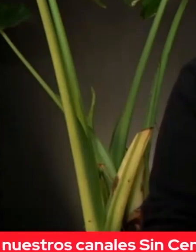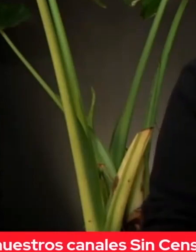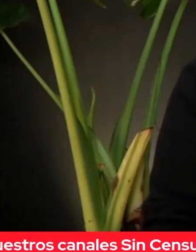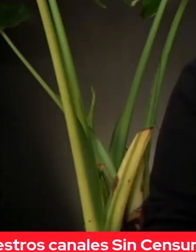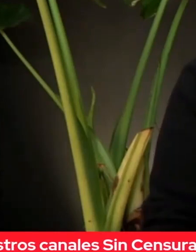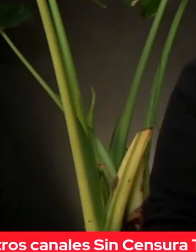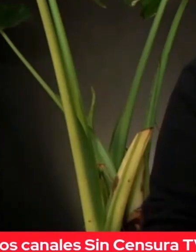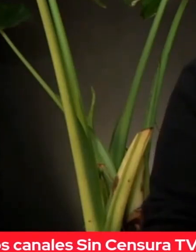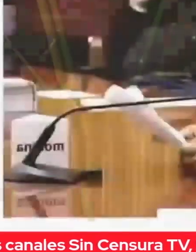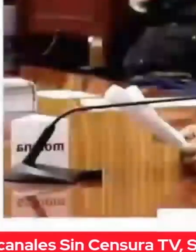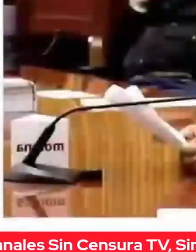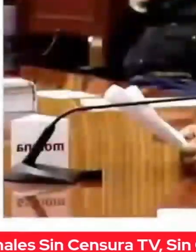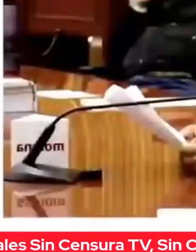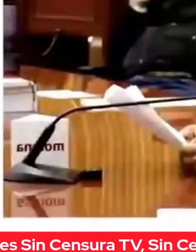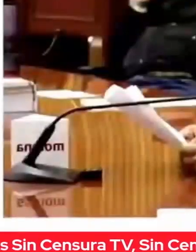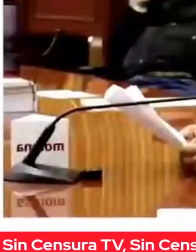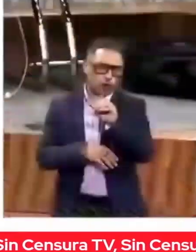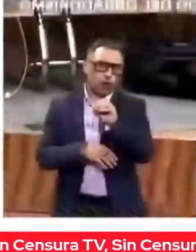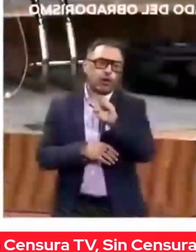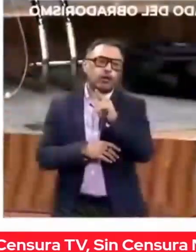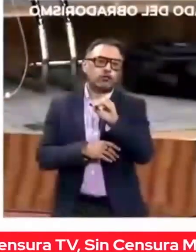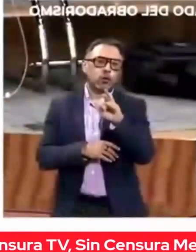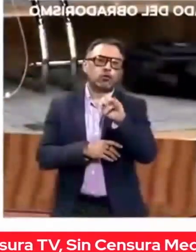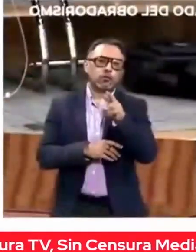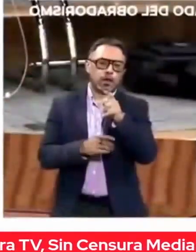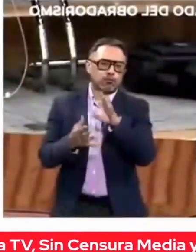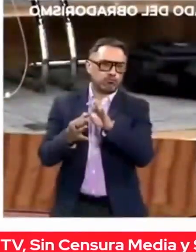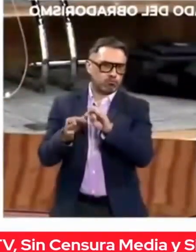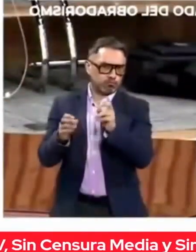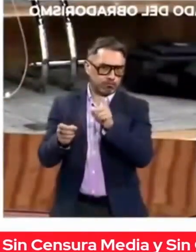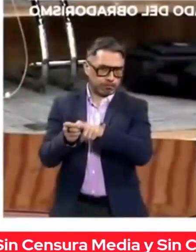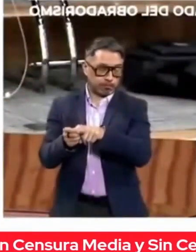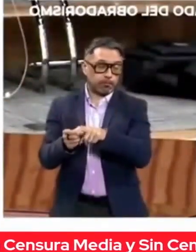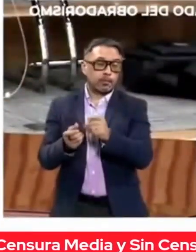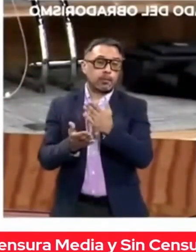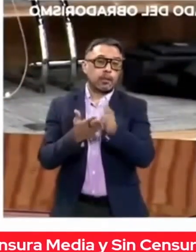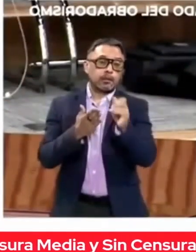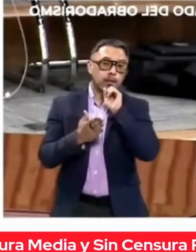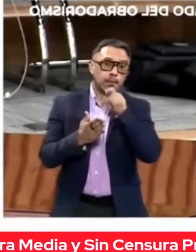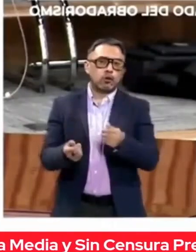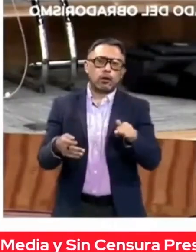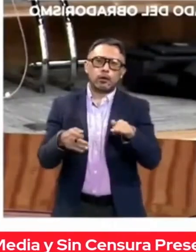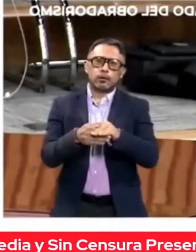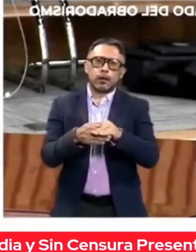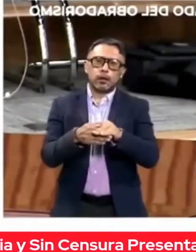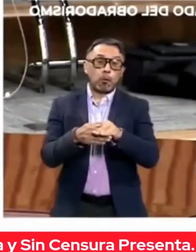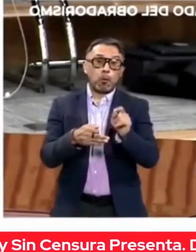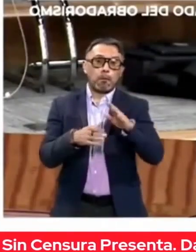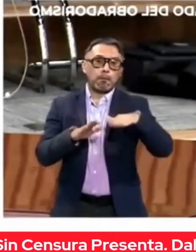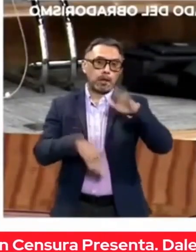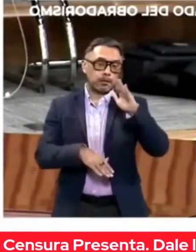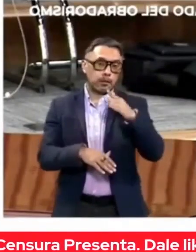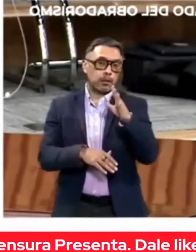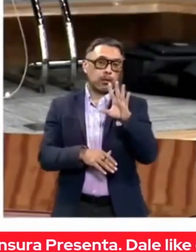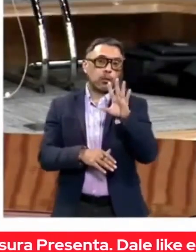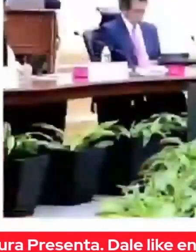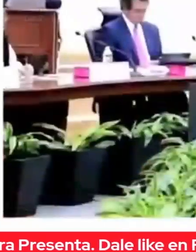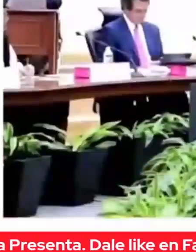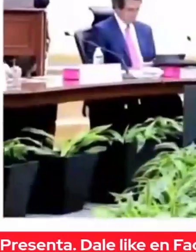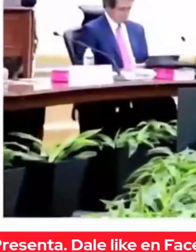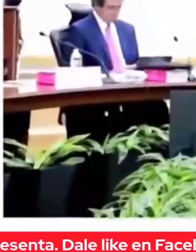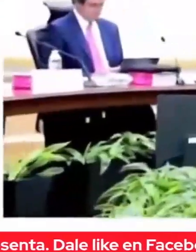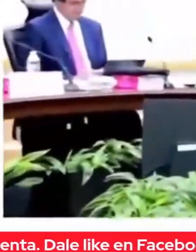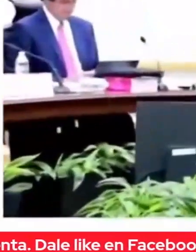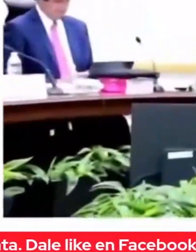Edmundo Jacobo menos informa por supuesto del gasto de casi de cuarenta mil pesos que recibió